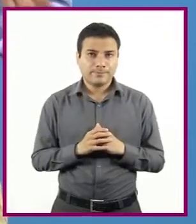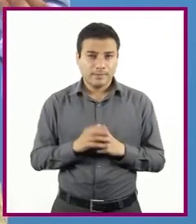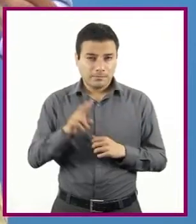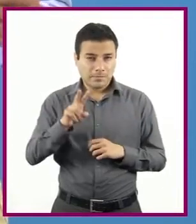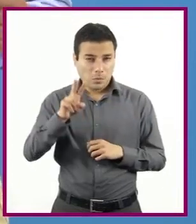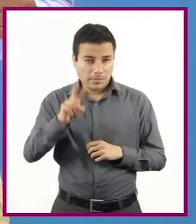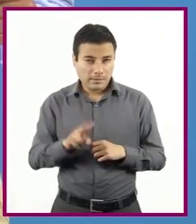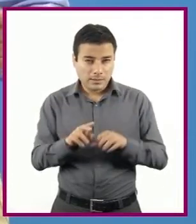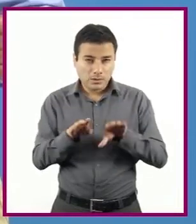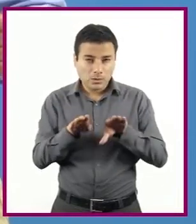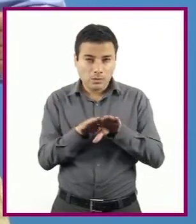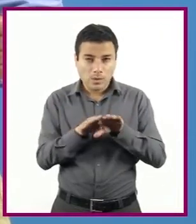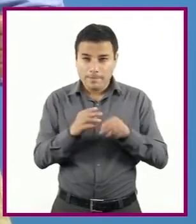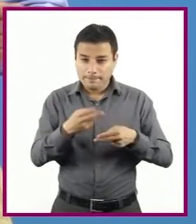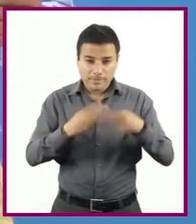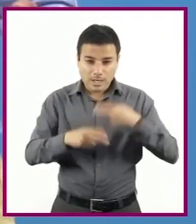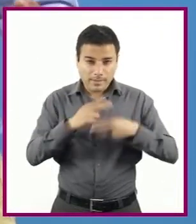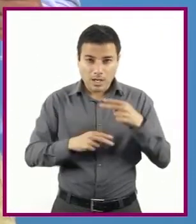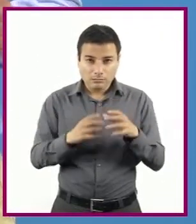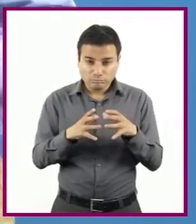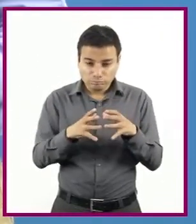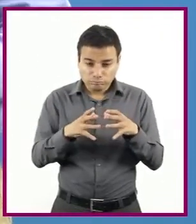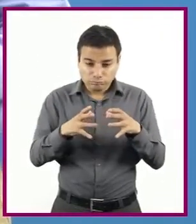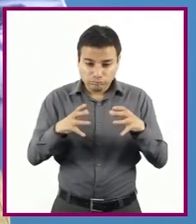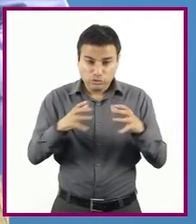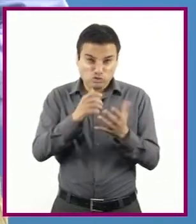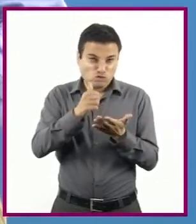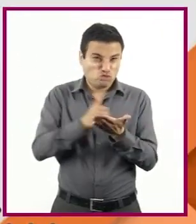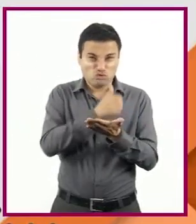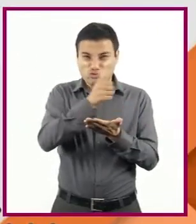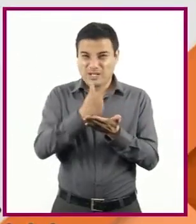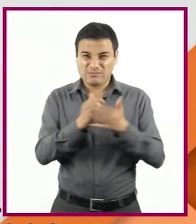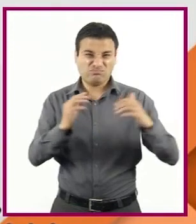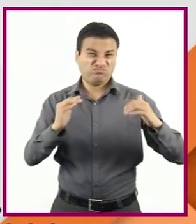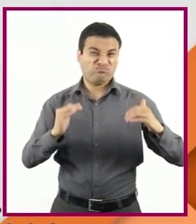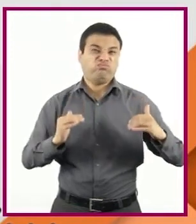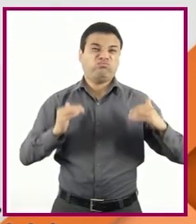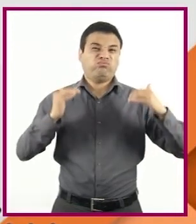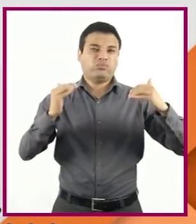desarrollo suficiente para ver nacer ciudades-estado.